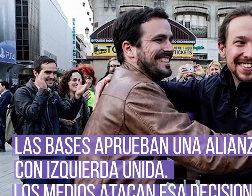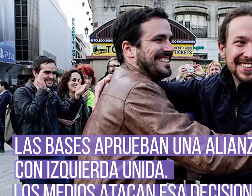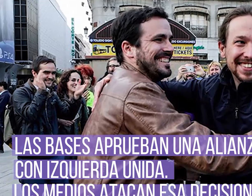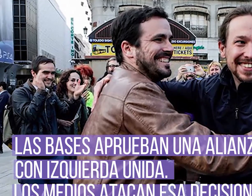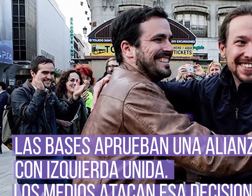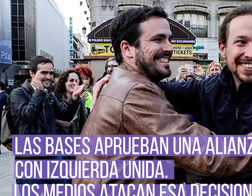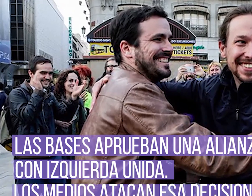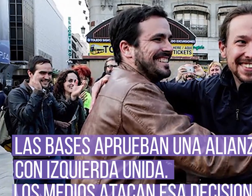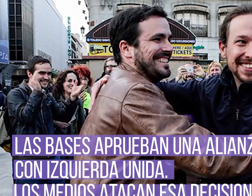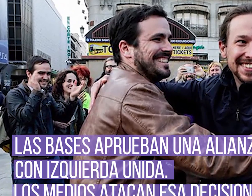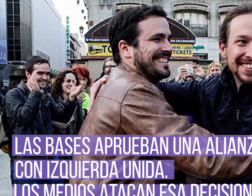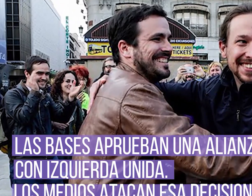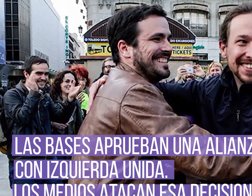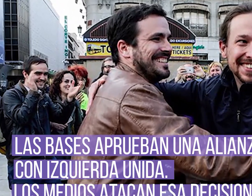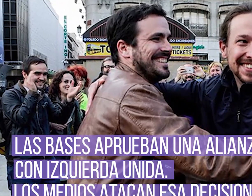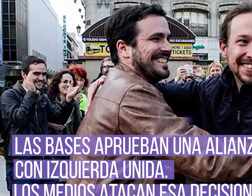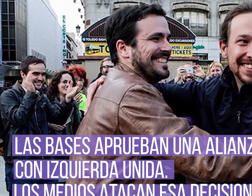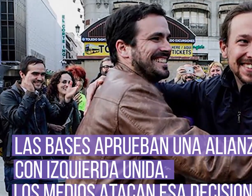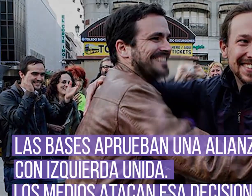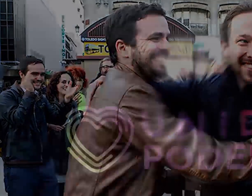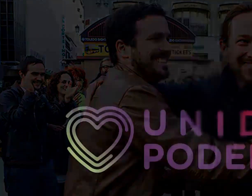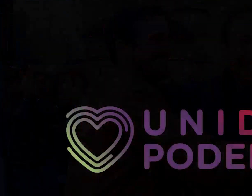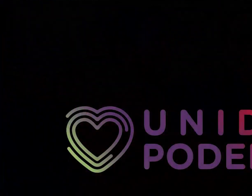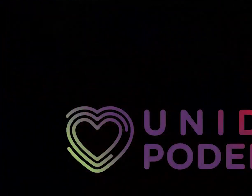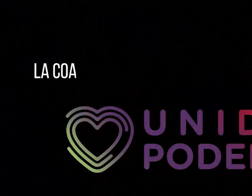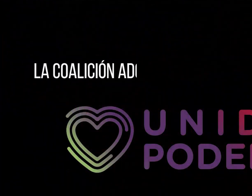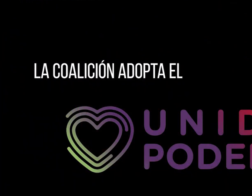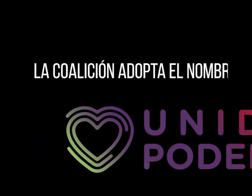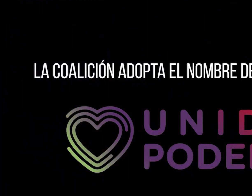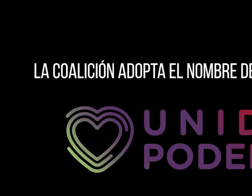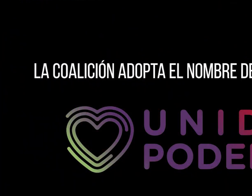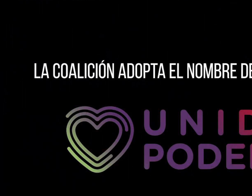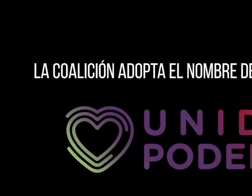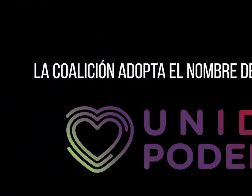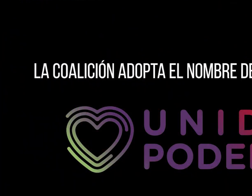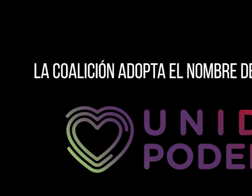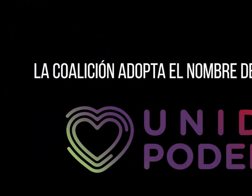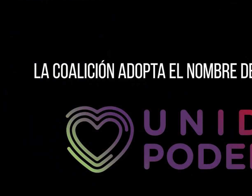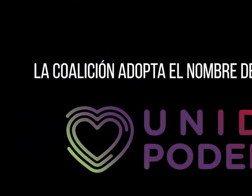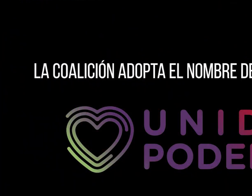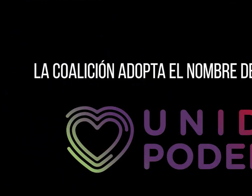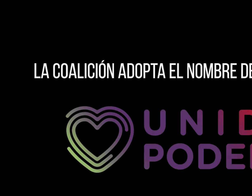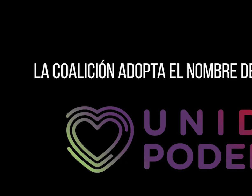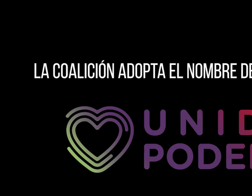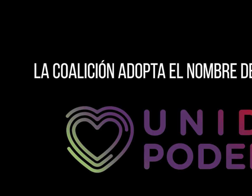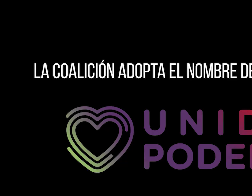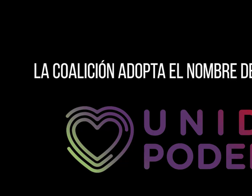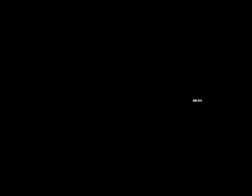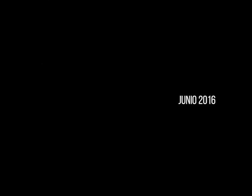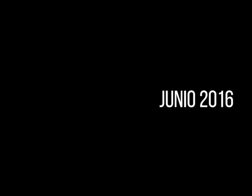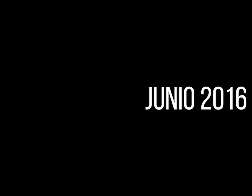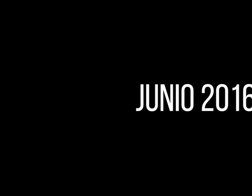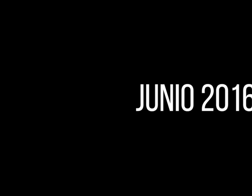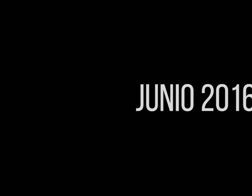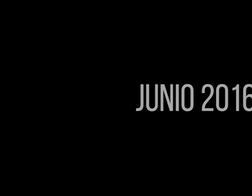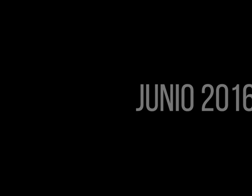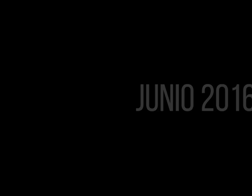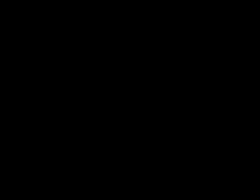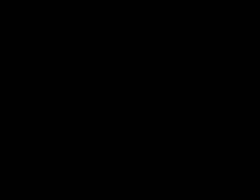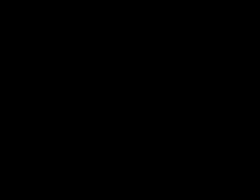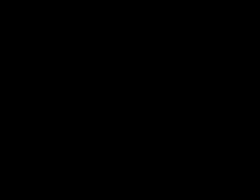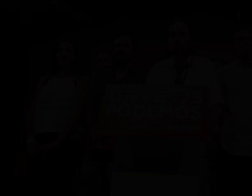Por los desahuciados, los discriminados, por la gente sin hogar.